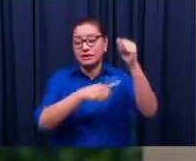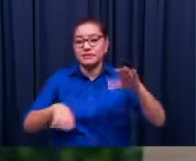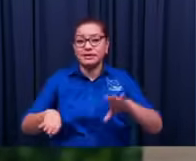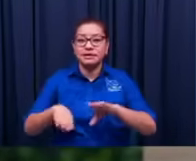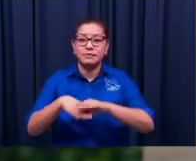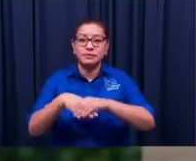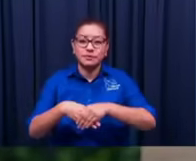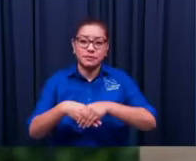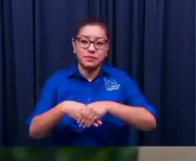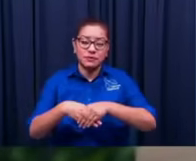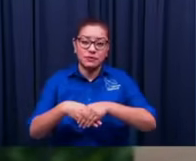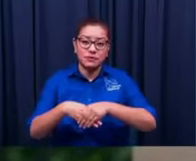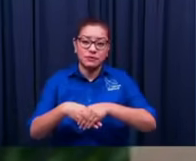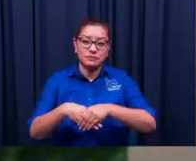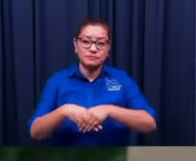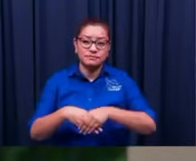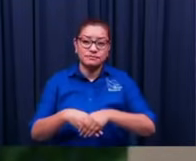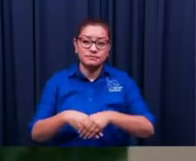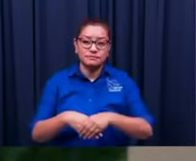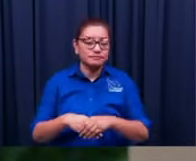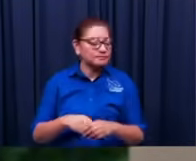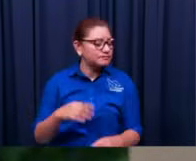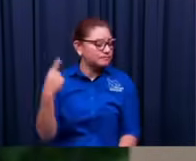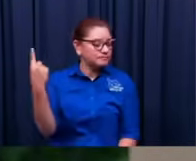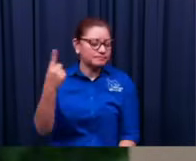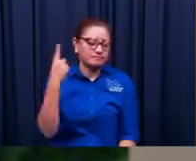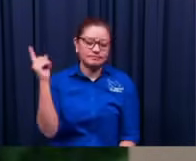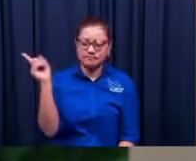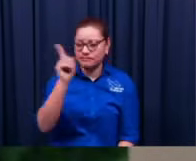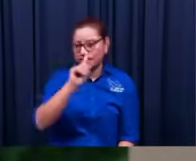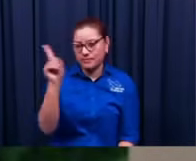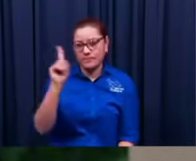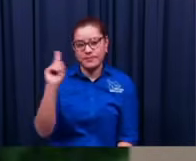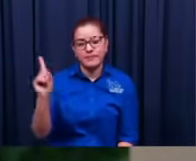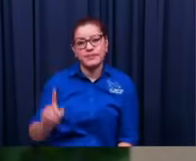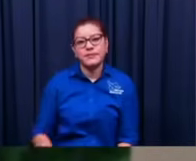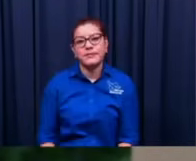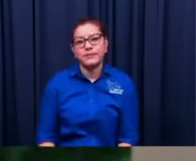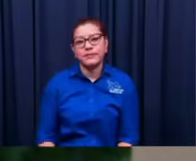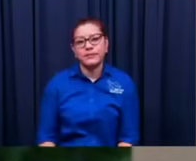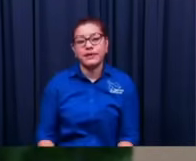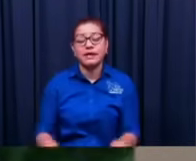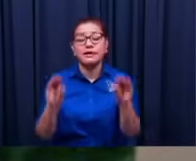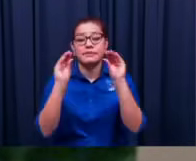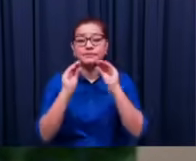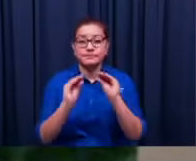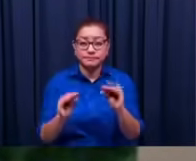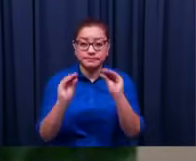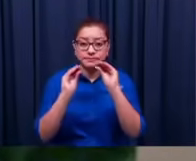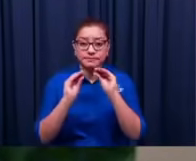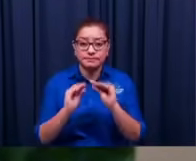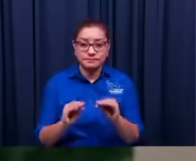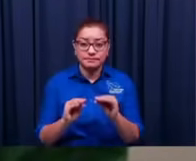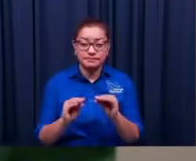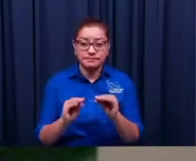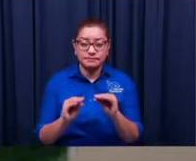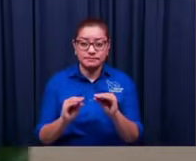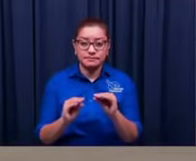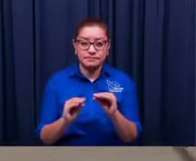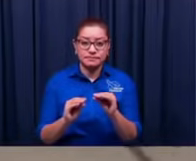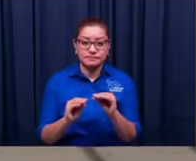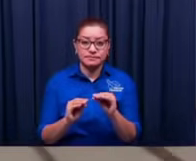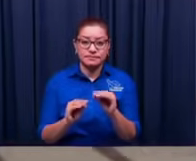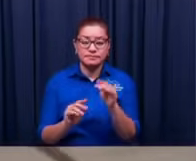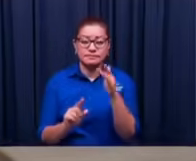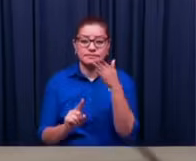son otros temas, pero no es todo. Tiene que haber una enseñanza, y el problema que ese es uno de los